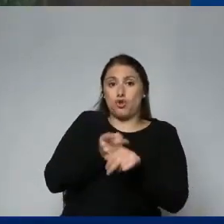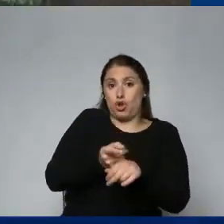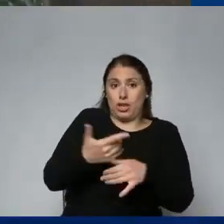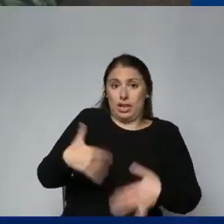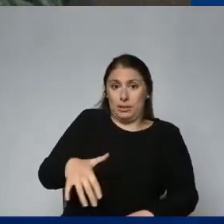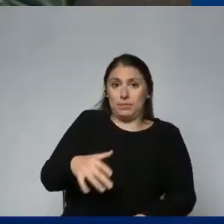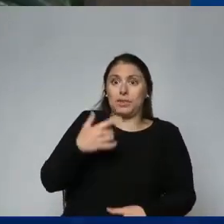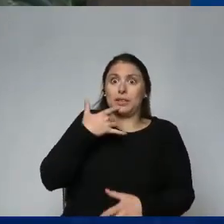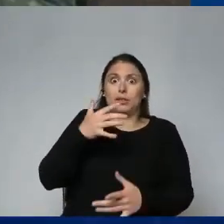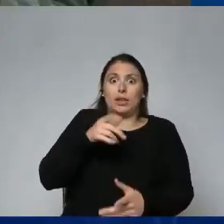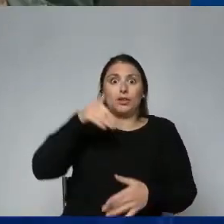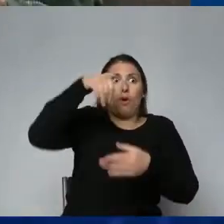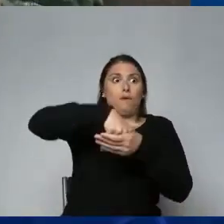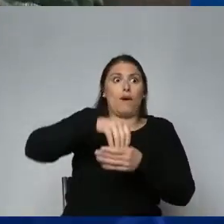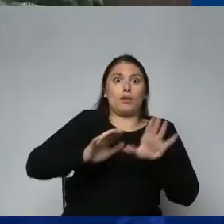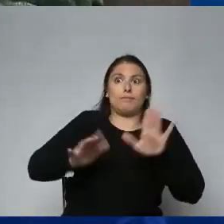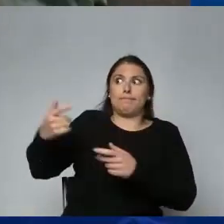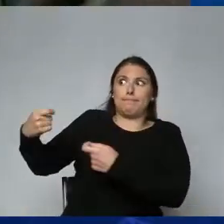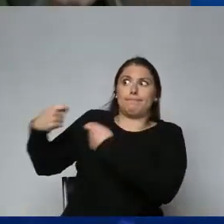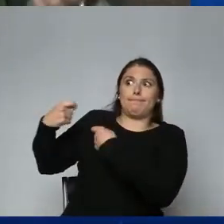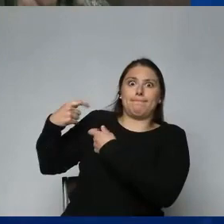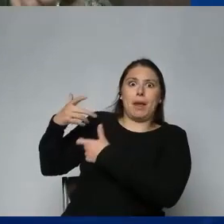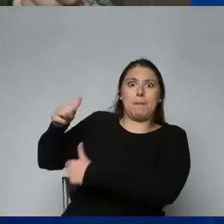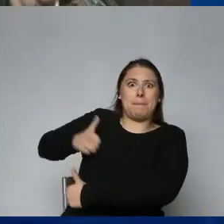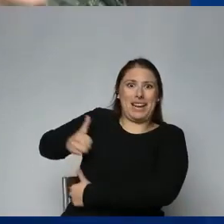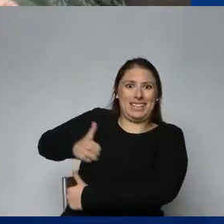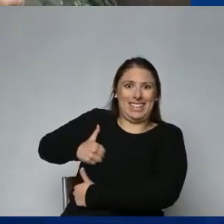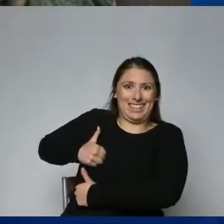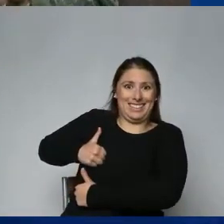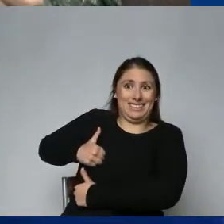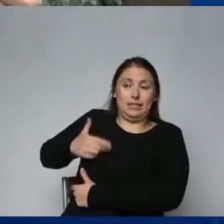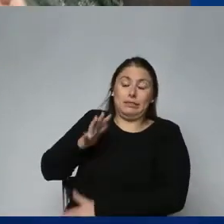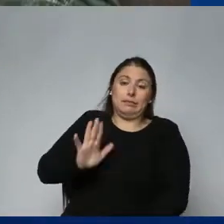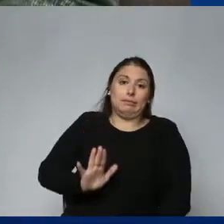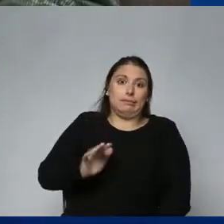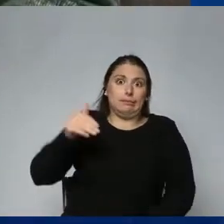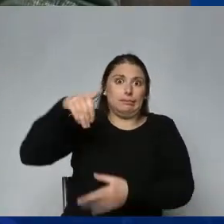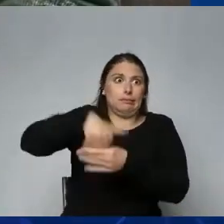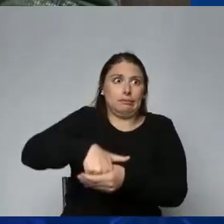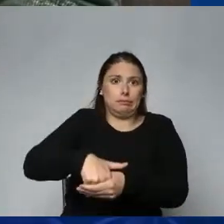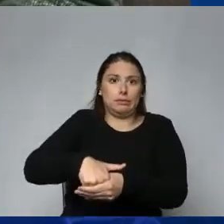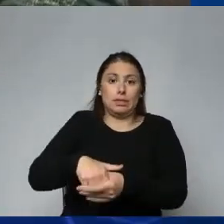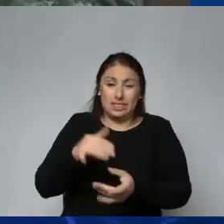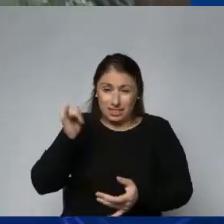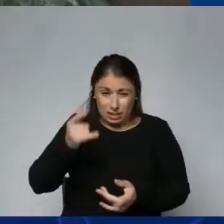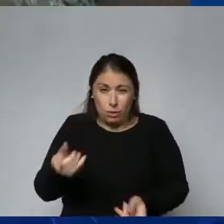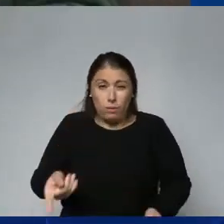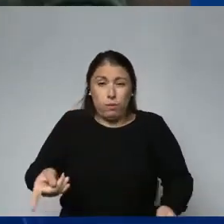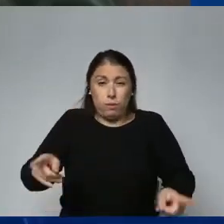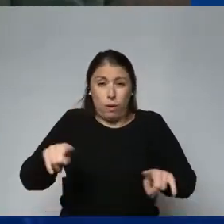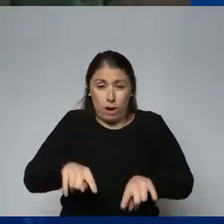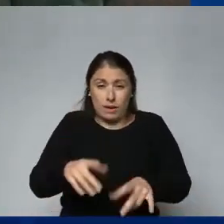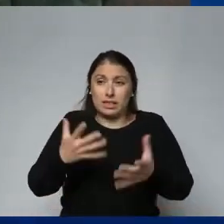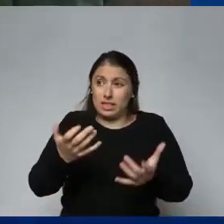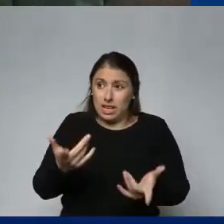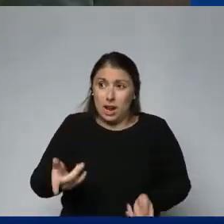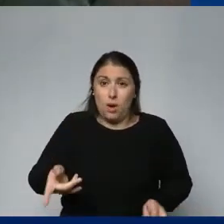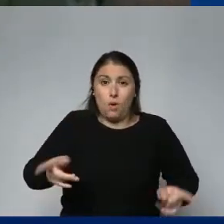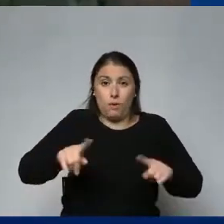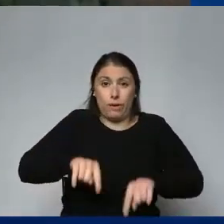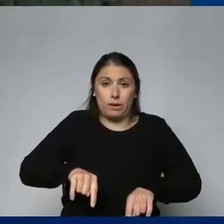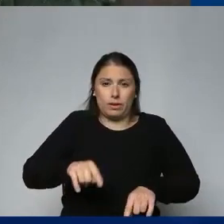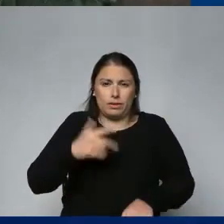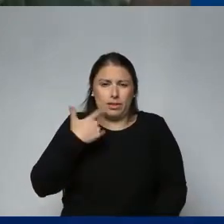con la presión de los militares. Bueno, si se vuelve a eso, o si se trata de volver, ¿qué